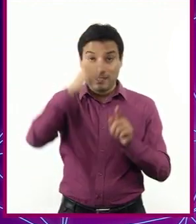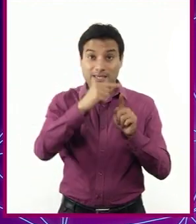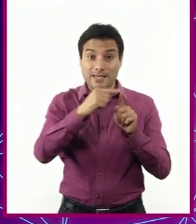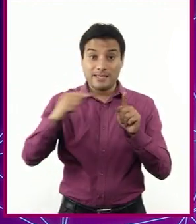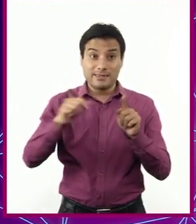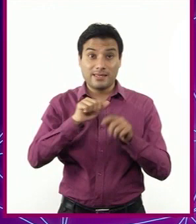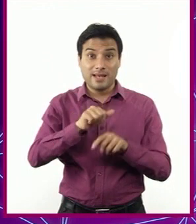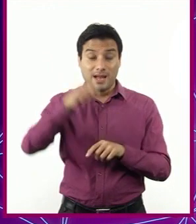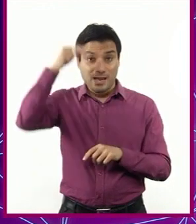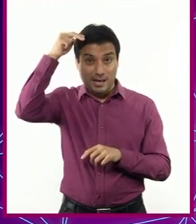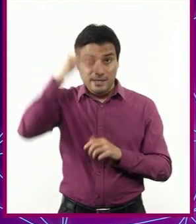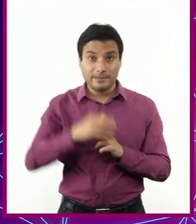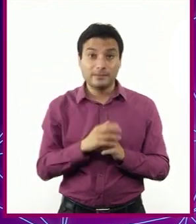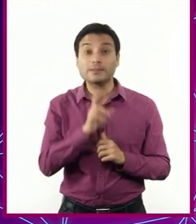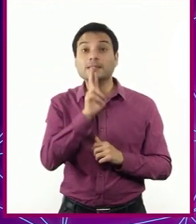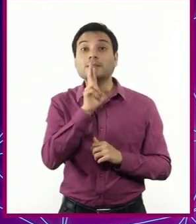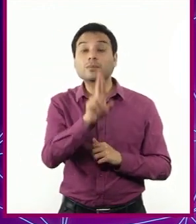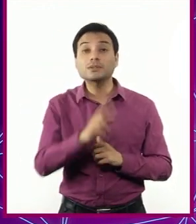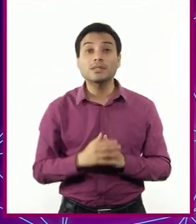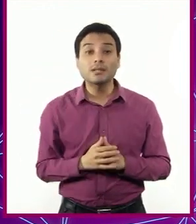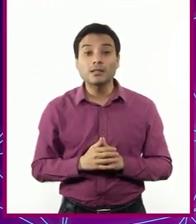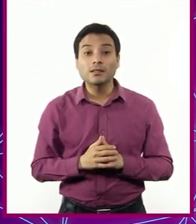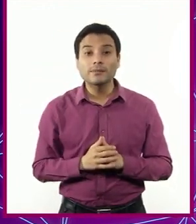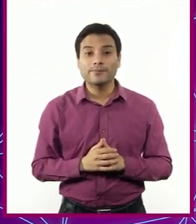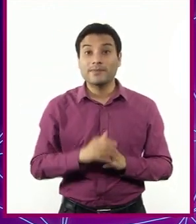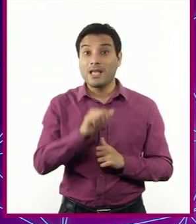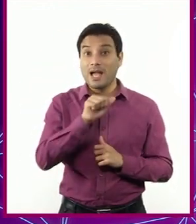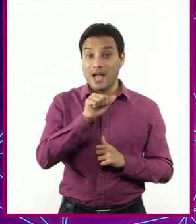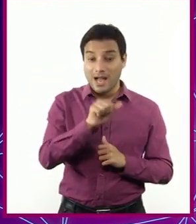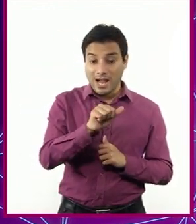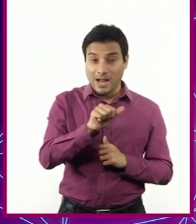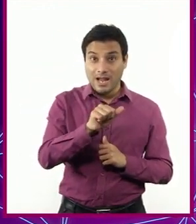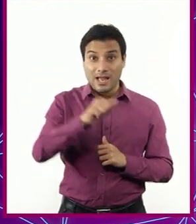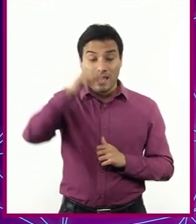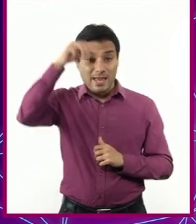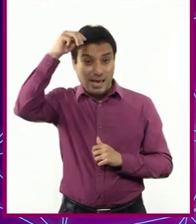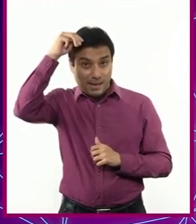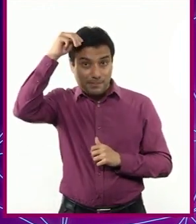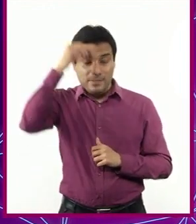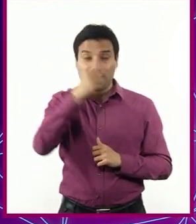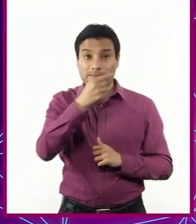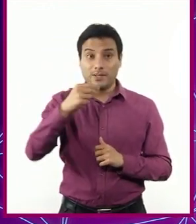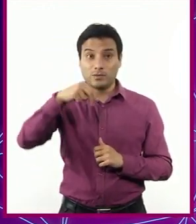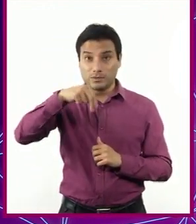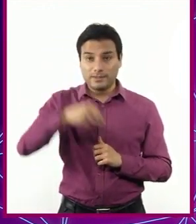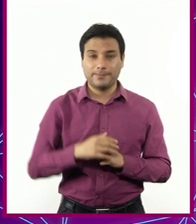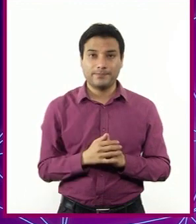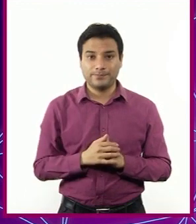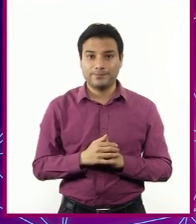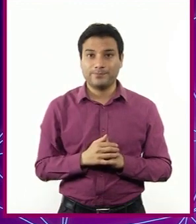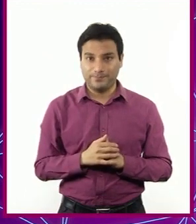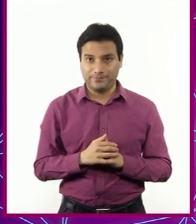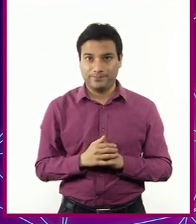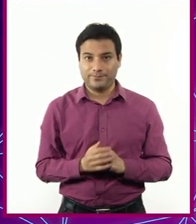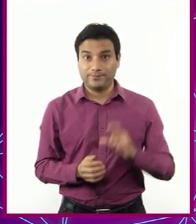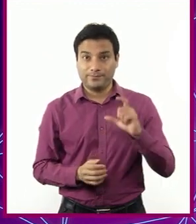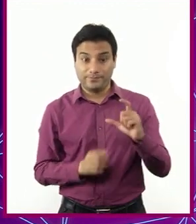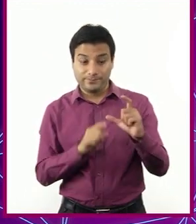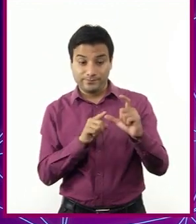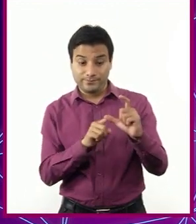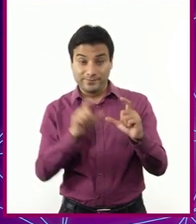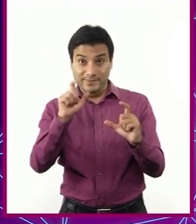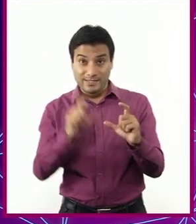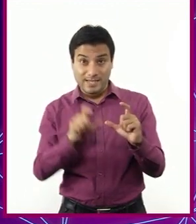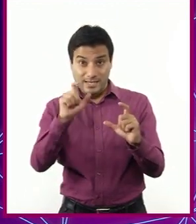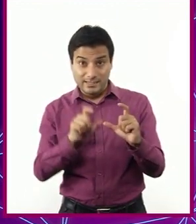la n es igual a la m menos n, cuando la base es x,